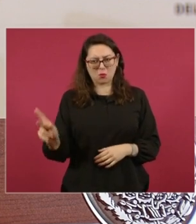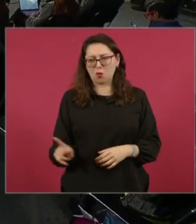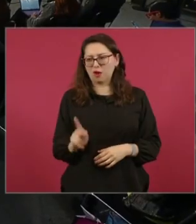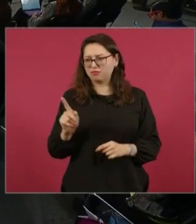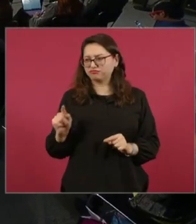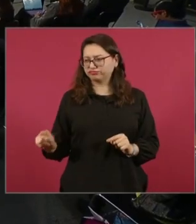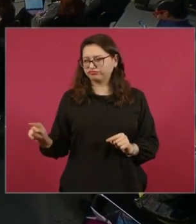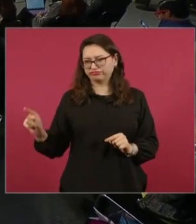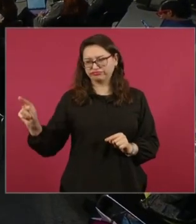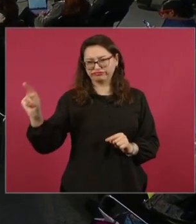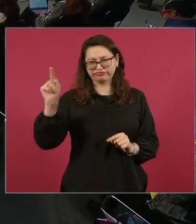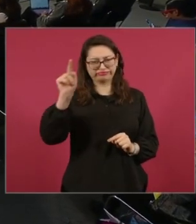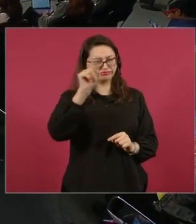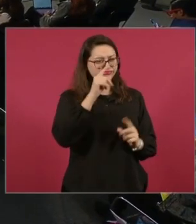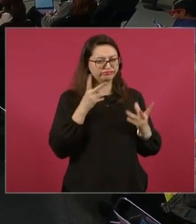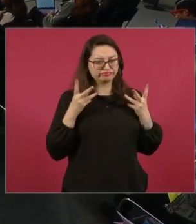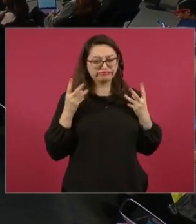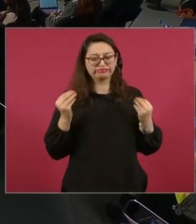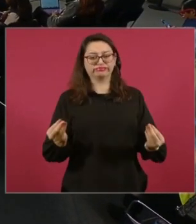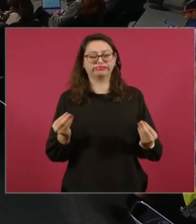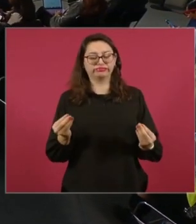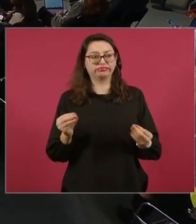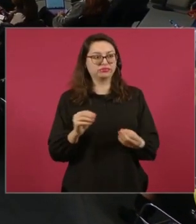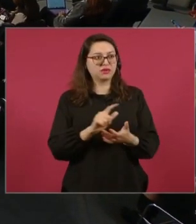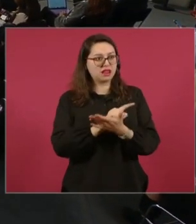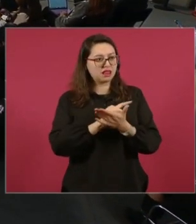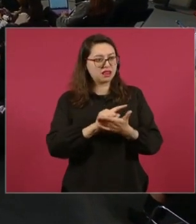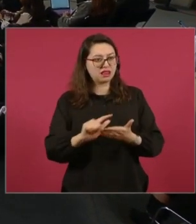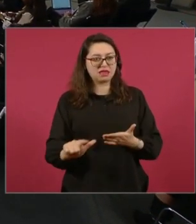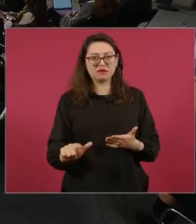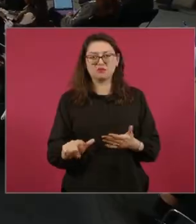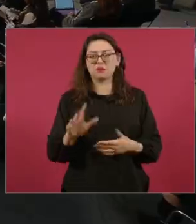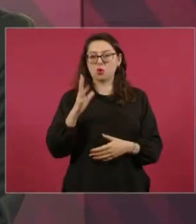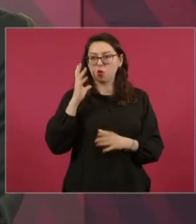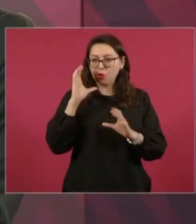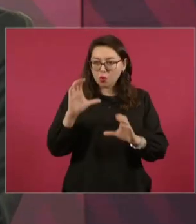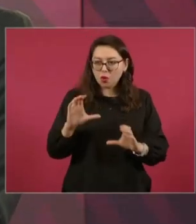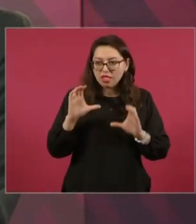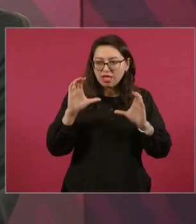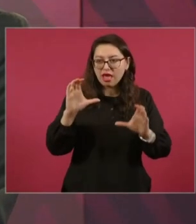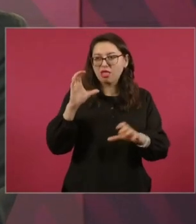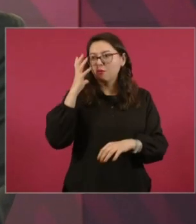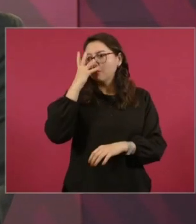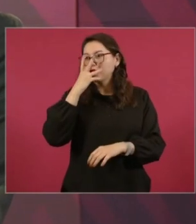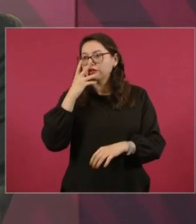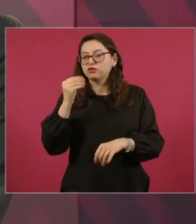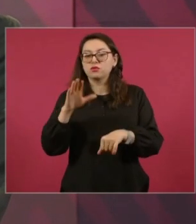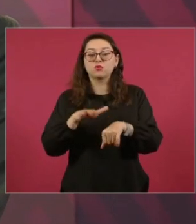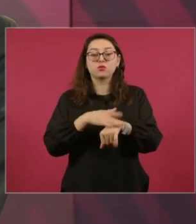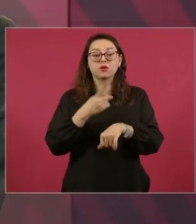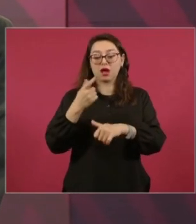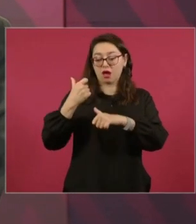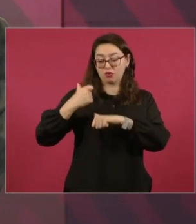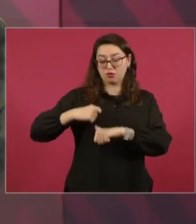así, y se debe a las autoridades municipales.